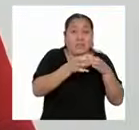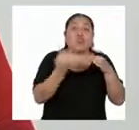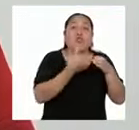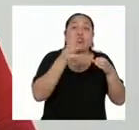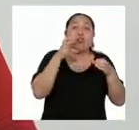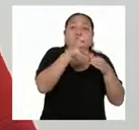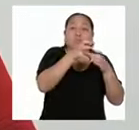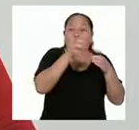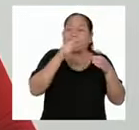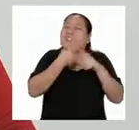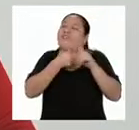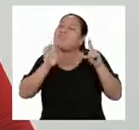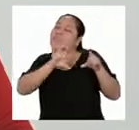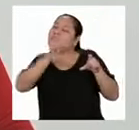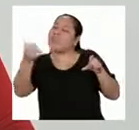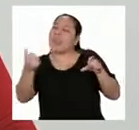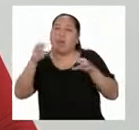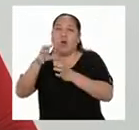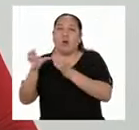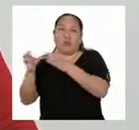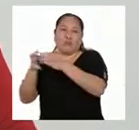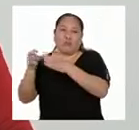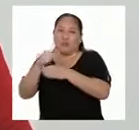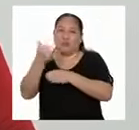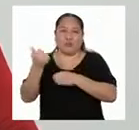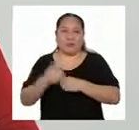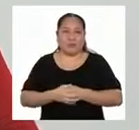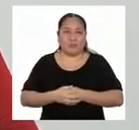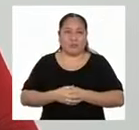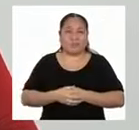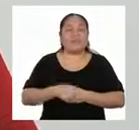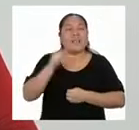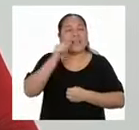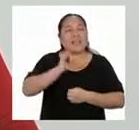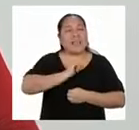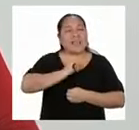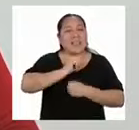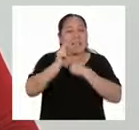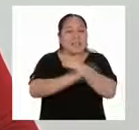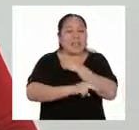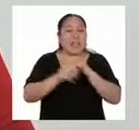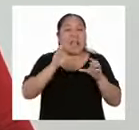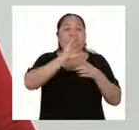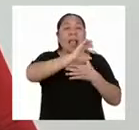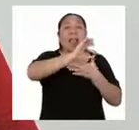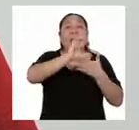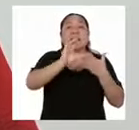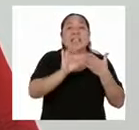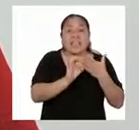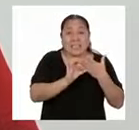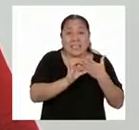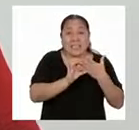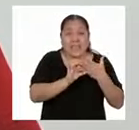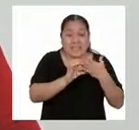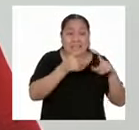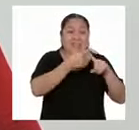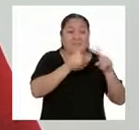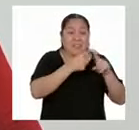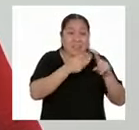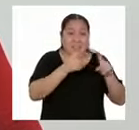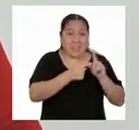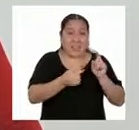Efectivamente, la identidad nacional se refiere a las características que nos distinguen como nación.